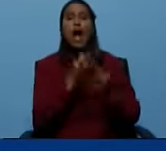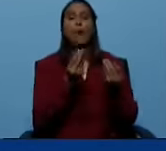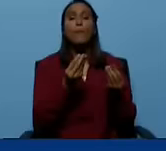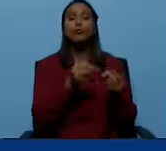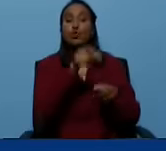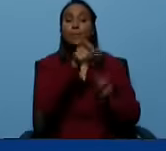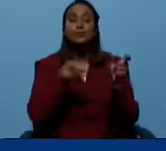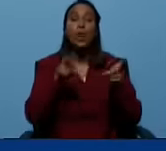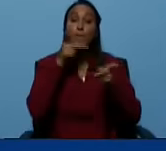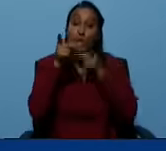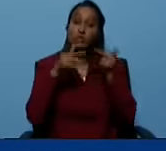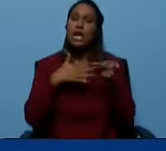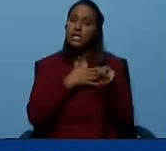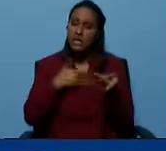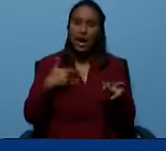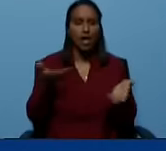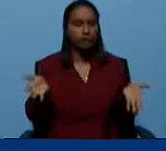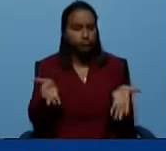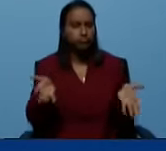política.